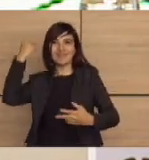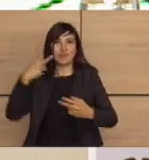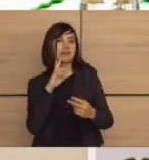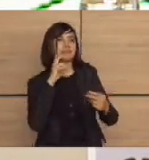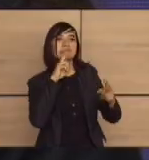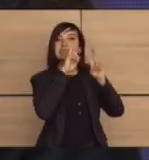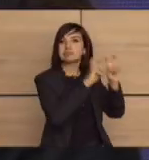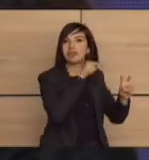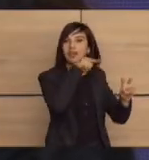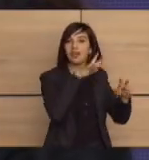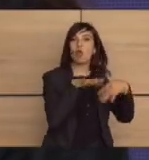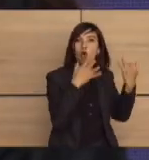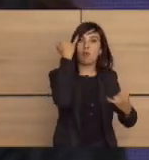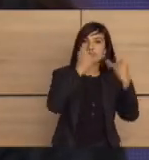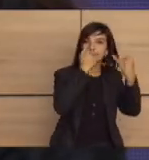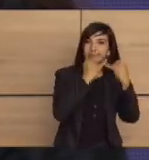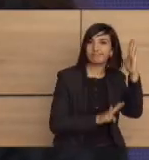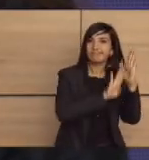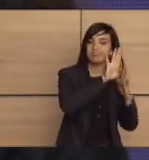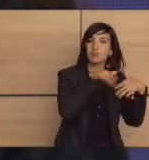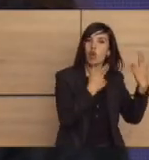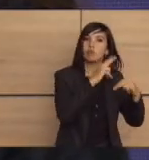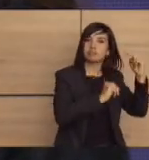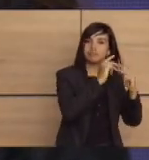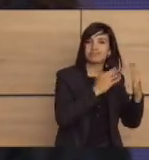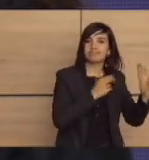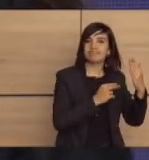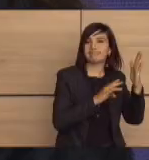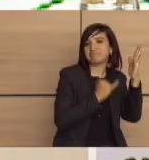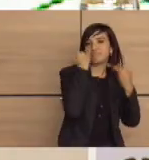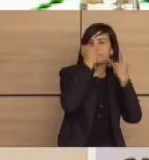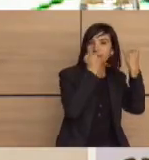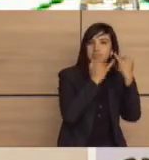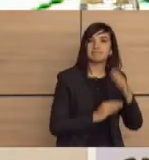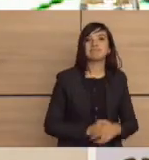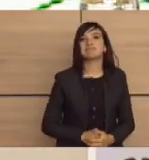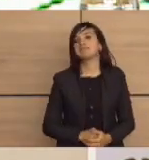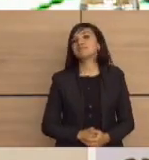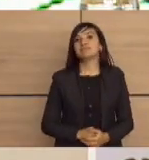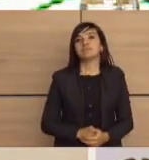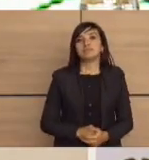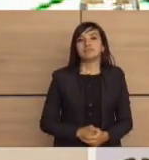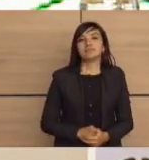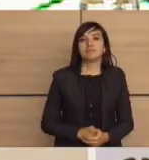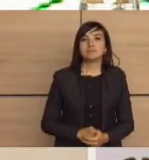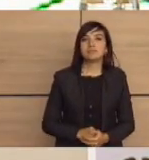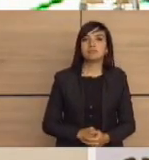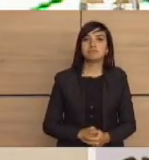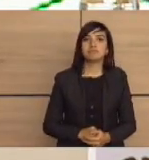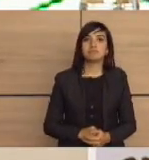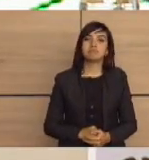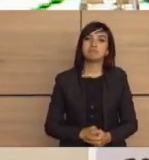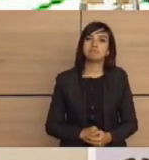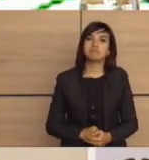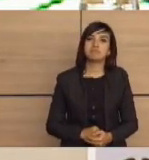partir de ejercicios, de profundización en eso, no tiene por qué haber ninguna diferencia entre la